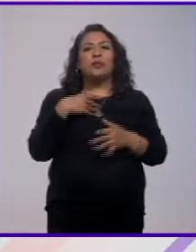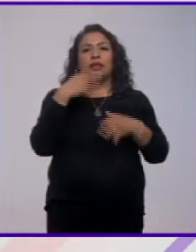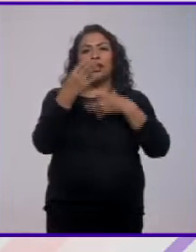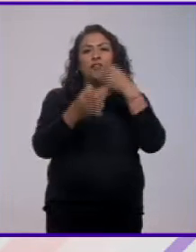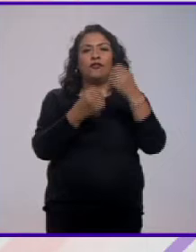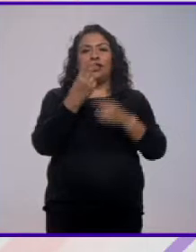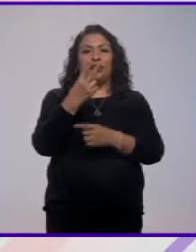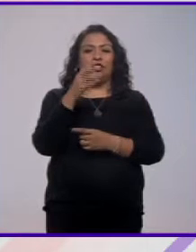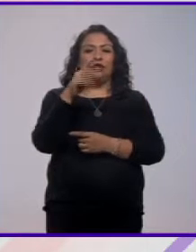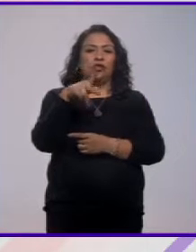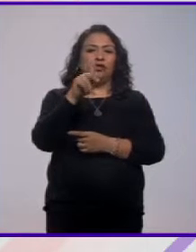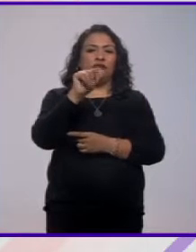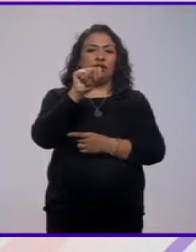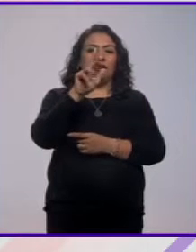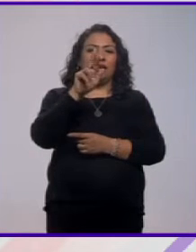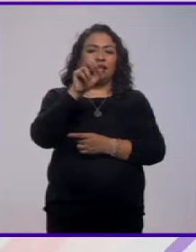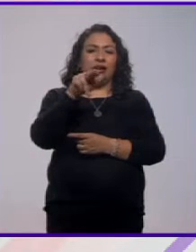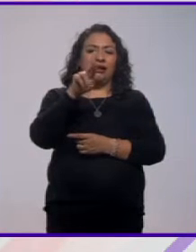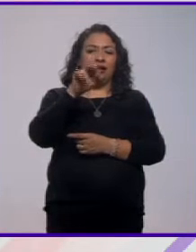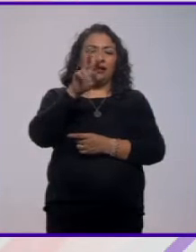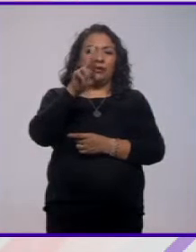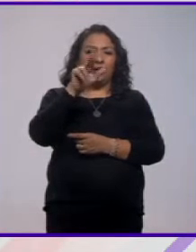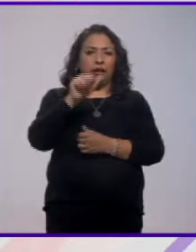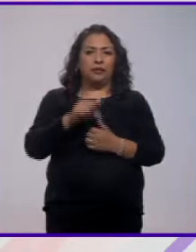Noticias 22. Karen Rivera.